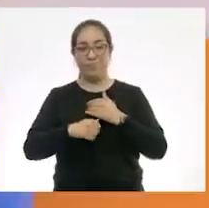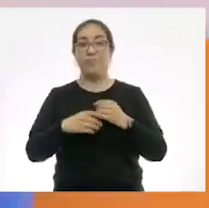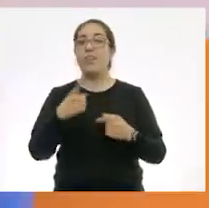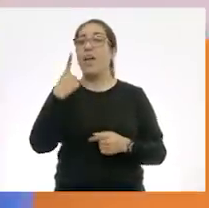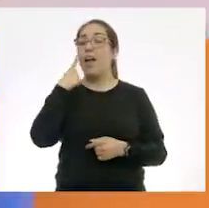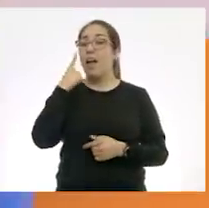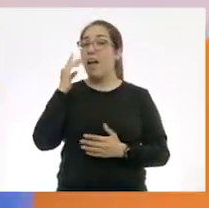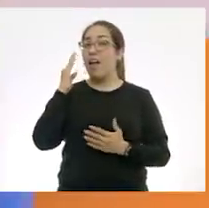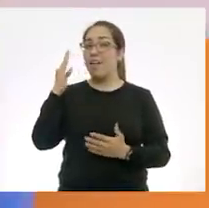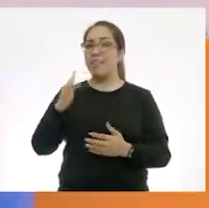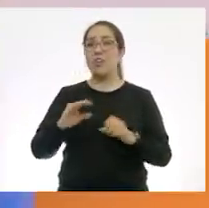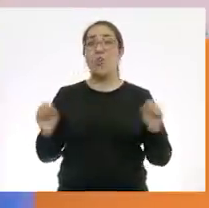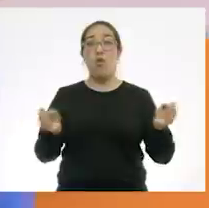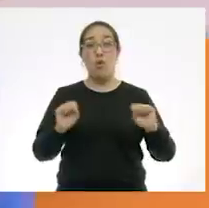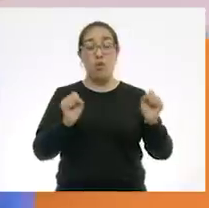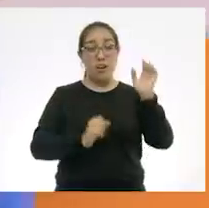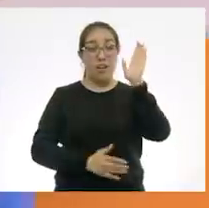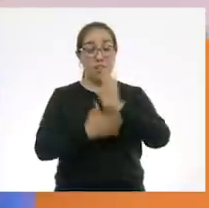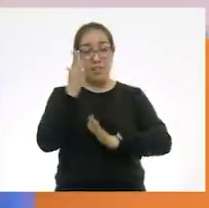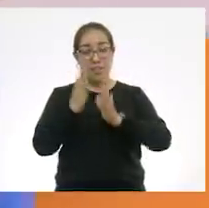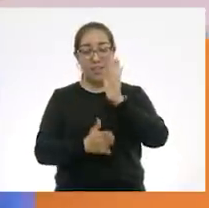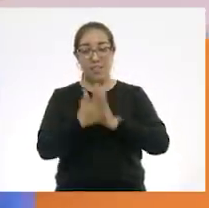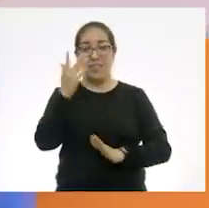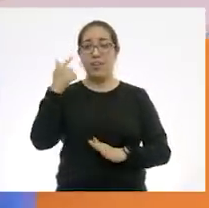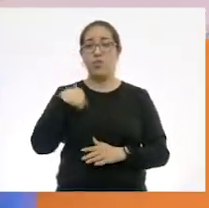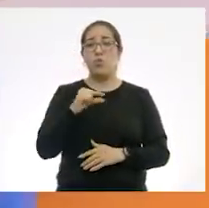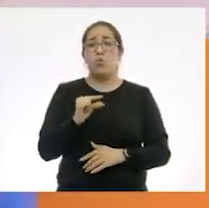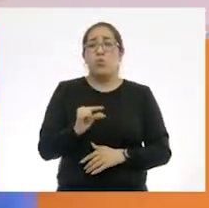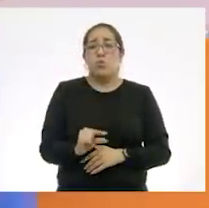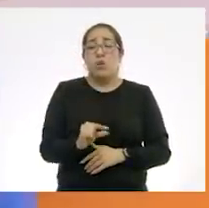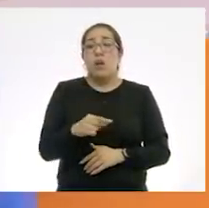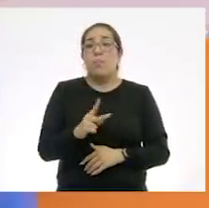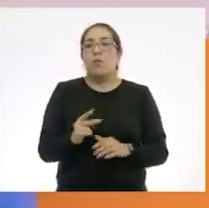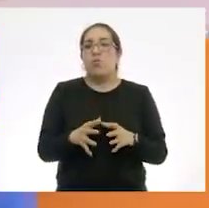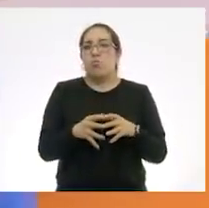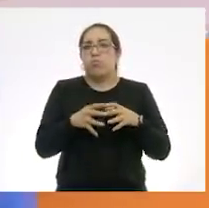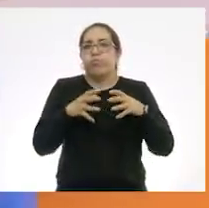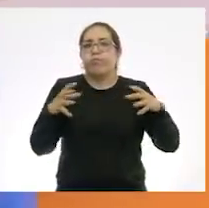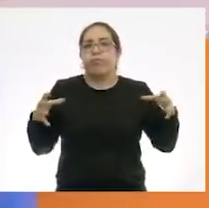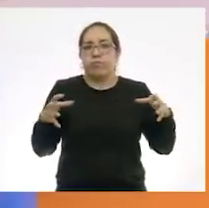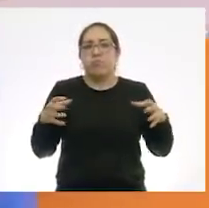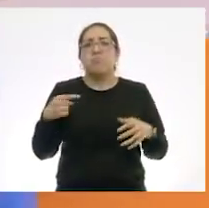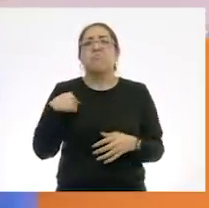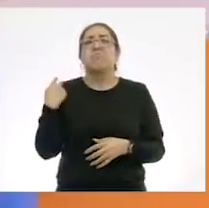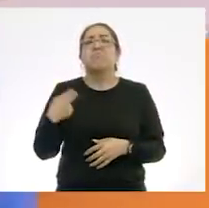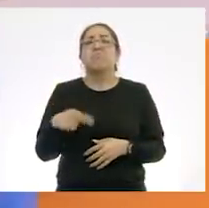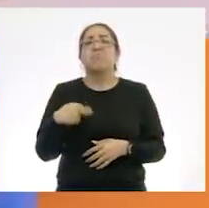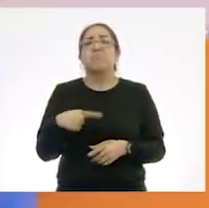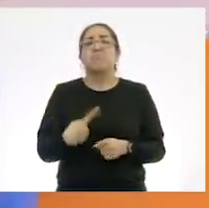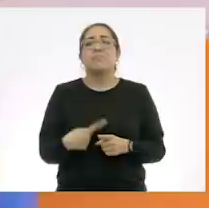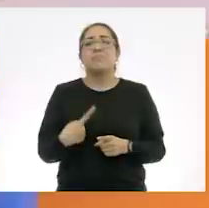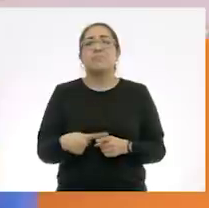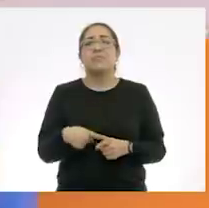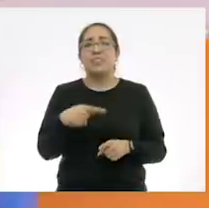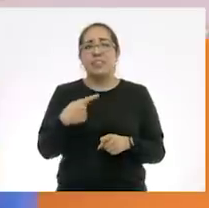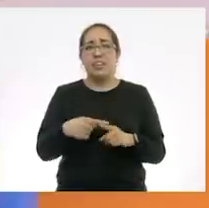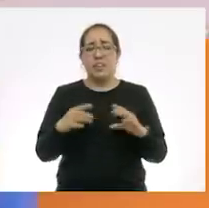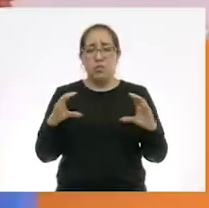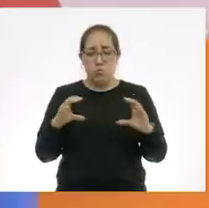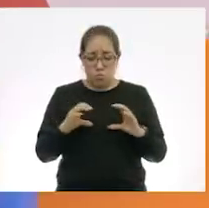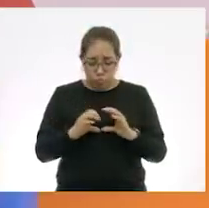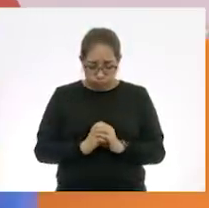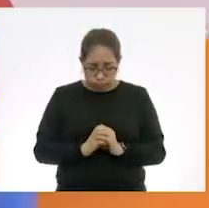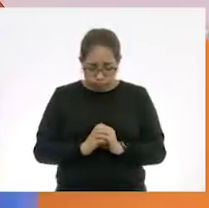ver, venga. Corre, anda, que te anda. Soy chiquita como un globito y grandota como un globote. ¿Quién soy? ¿Quién se hace chiquito como un globito